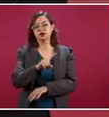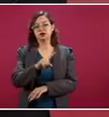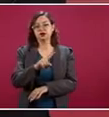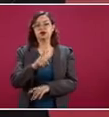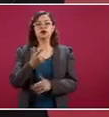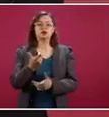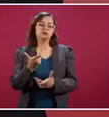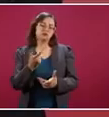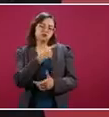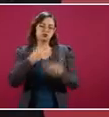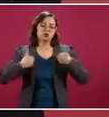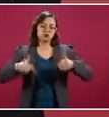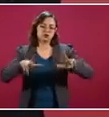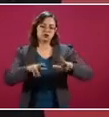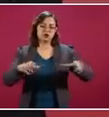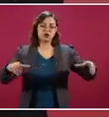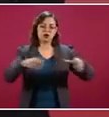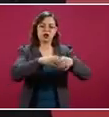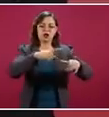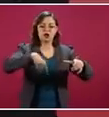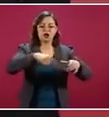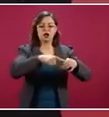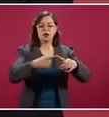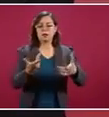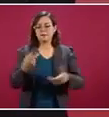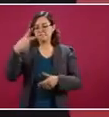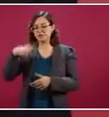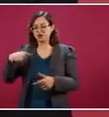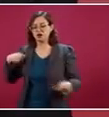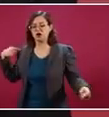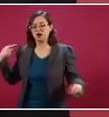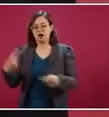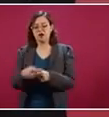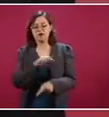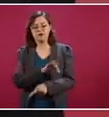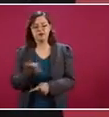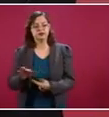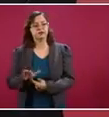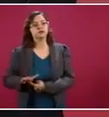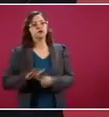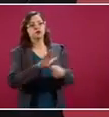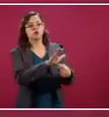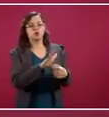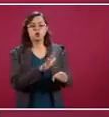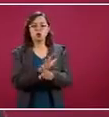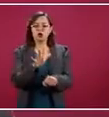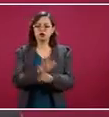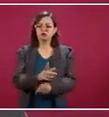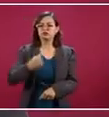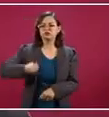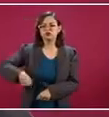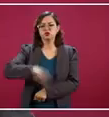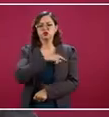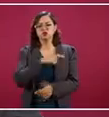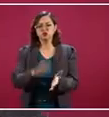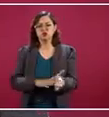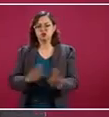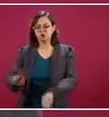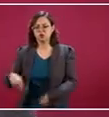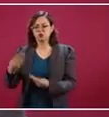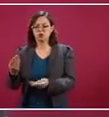of Representatives la posición de México a esta fecha. ¿Por qué se da a conocer o por qué vamos a mandar ese